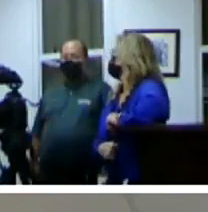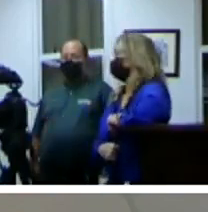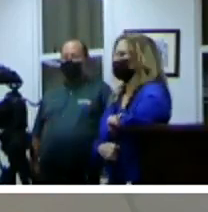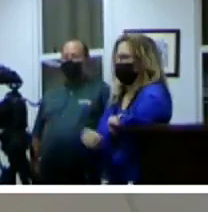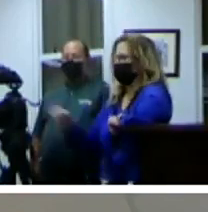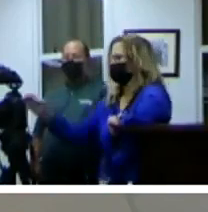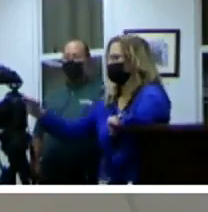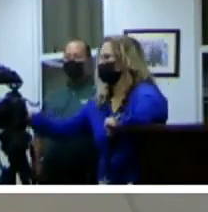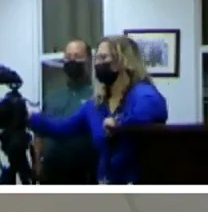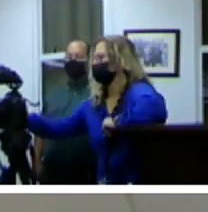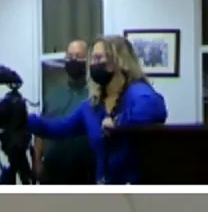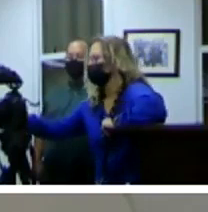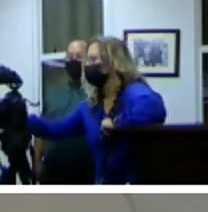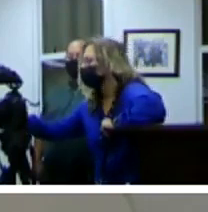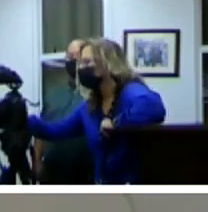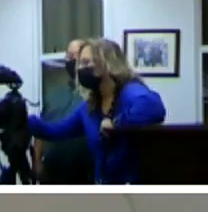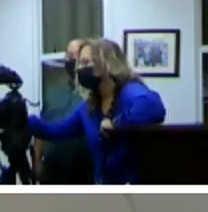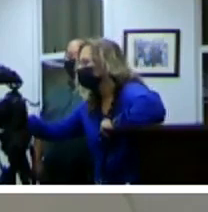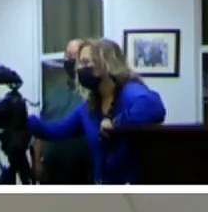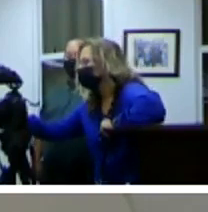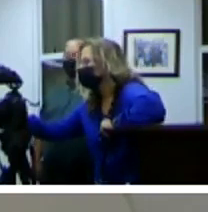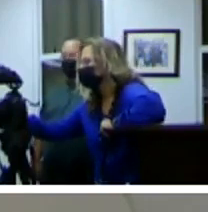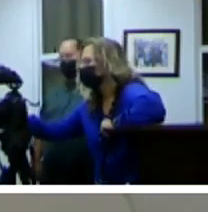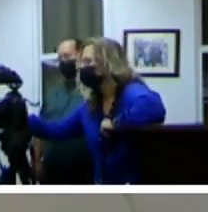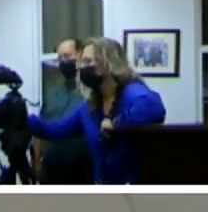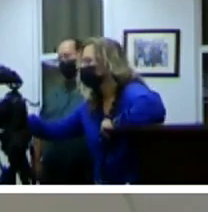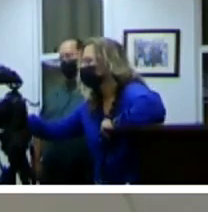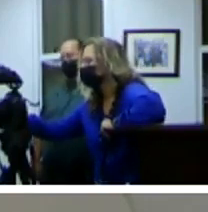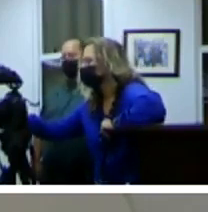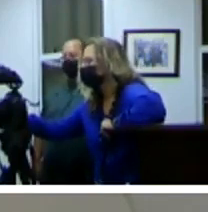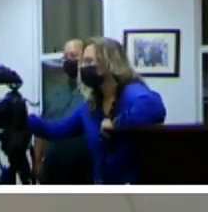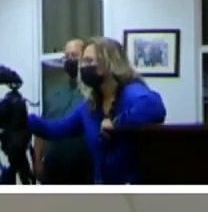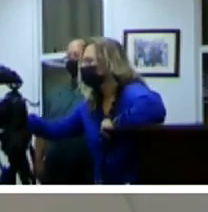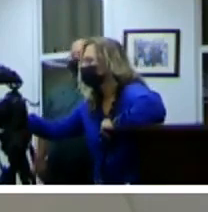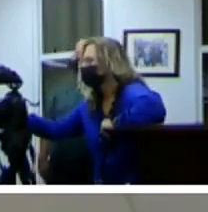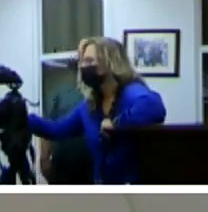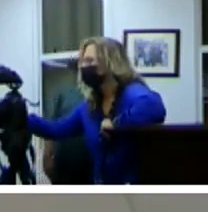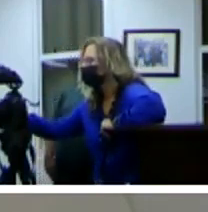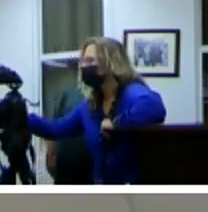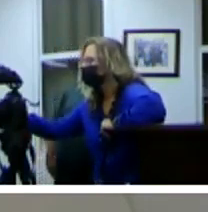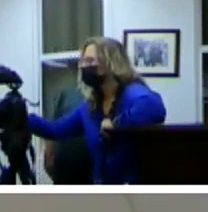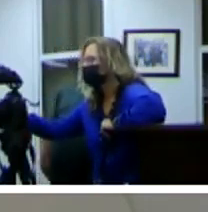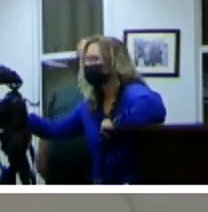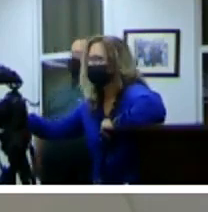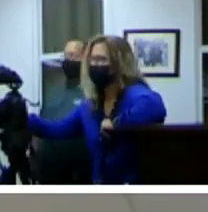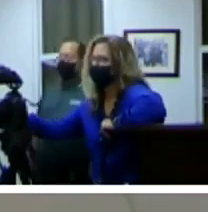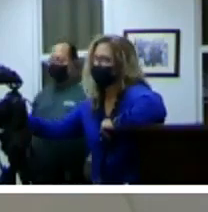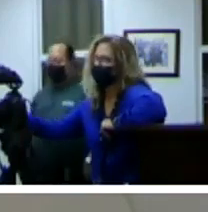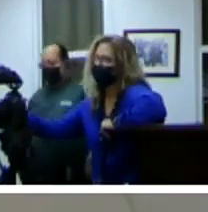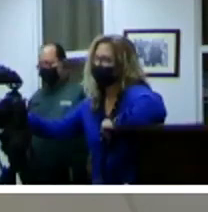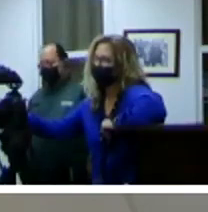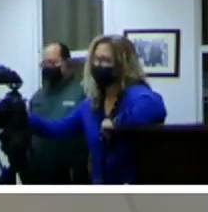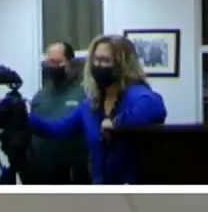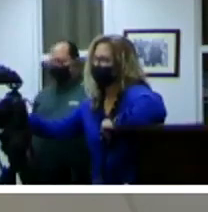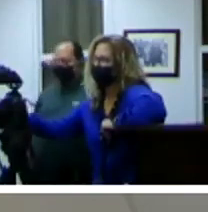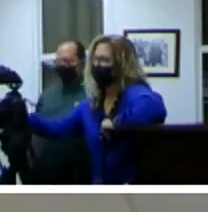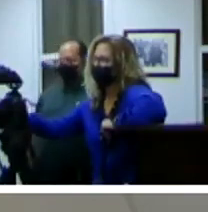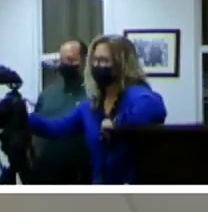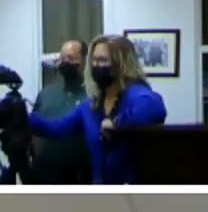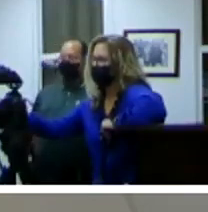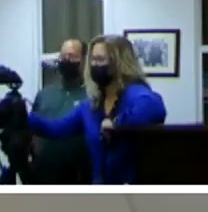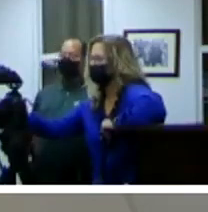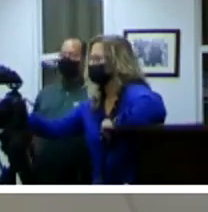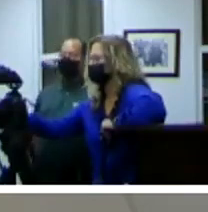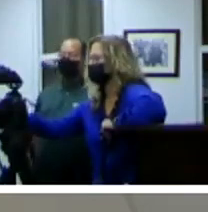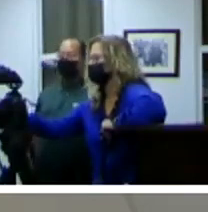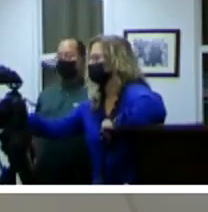tropical. Perfecto. Ahora, en el relevo de generación como tal hay dos, los que son automáticos y los que son programados. El que es